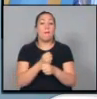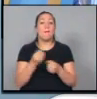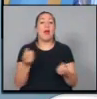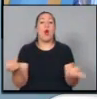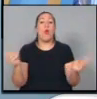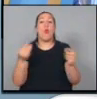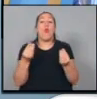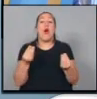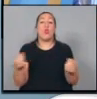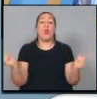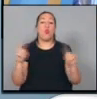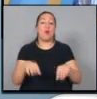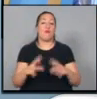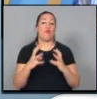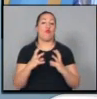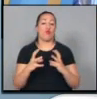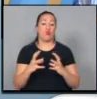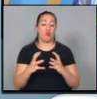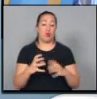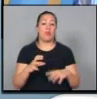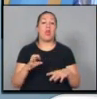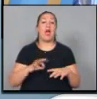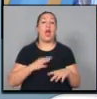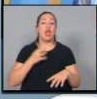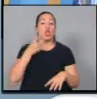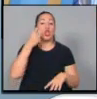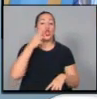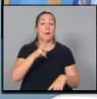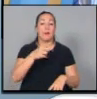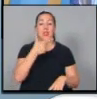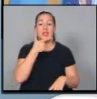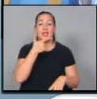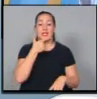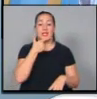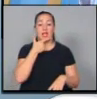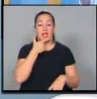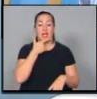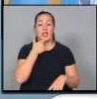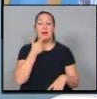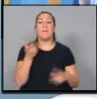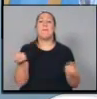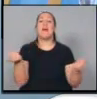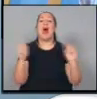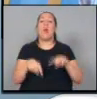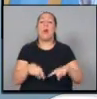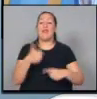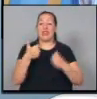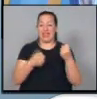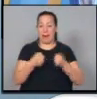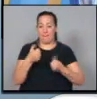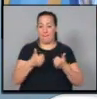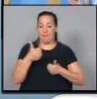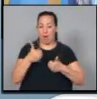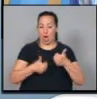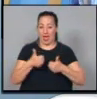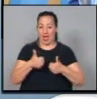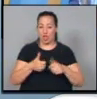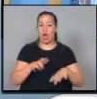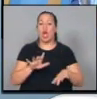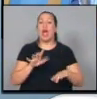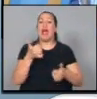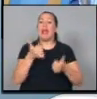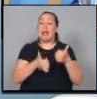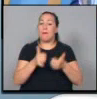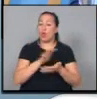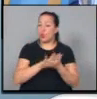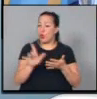del fútbol de Primera División en el año 2017. Para el regreso del campeonato. Recordemos que no es un campeonato nuevo, es un campeonato que